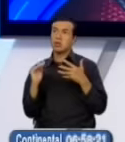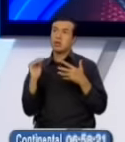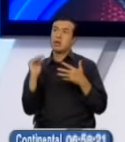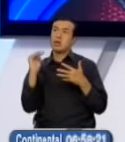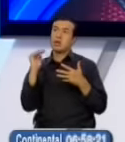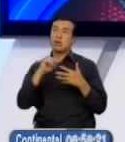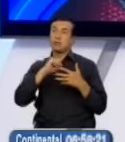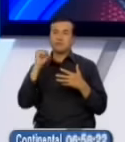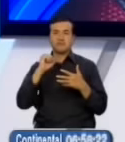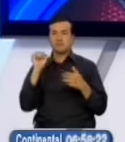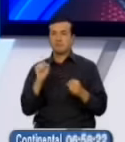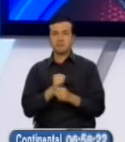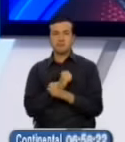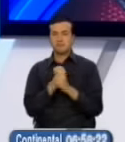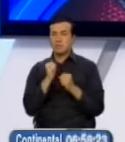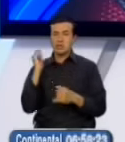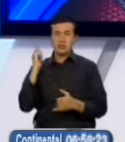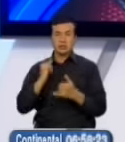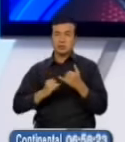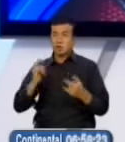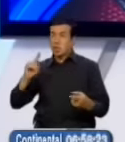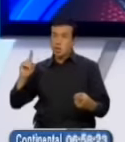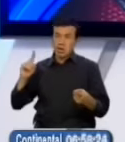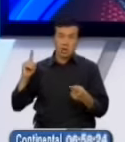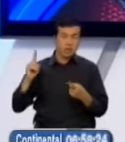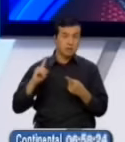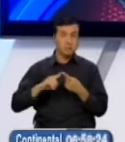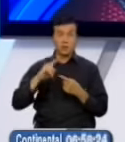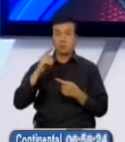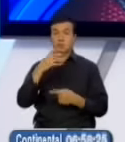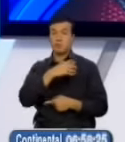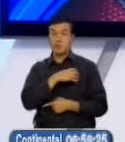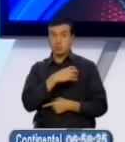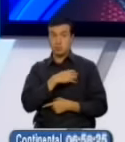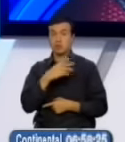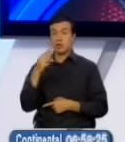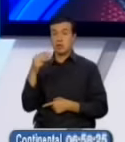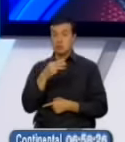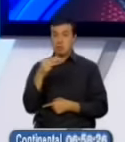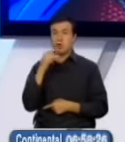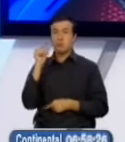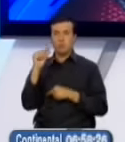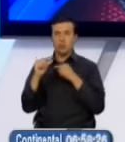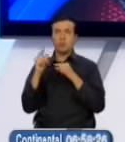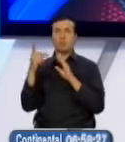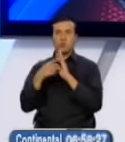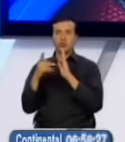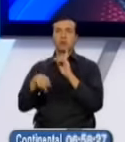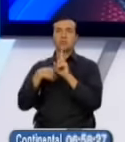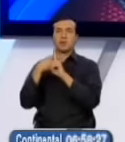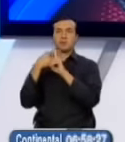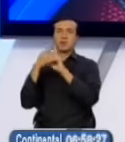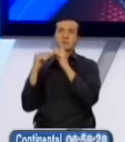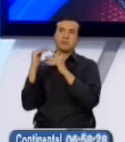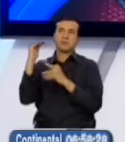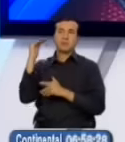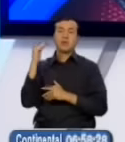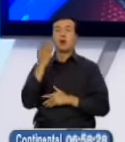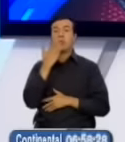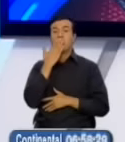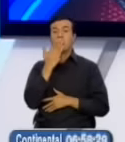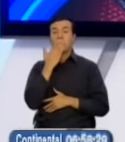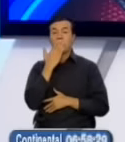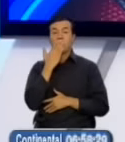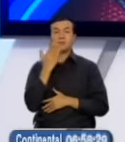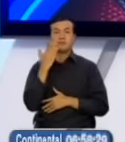la etapa, se van a aferrar a ello hasta el final, pero el tema es que Barcelona, incluso Emelec, van sacando una ventaja importante sobre Liga. Y en cambio en Aucas